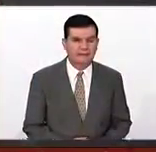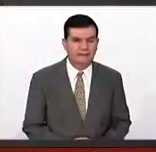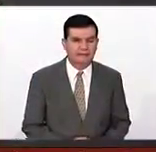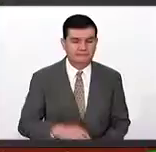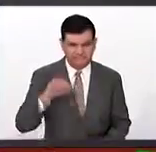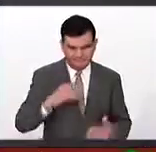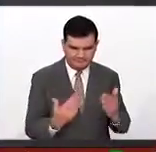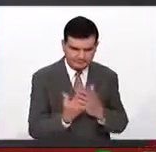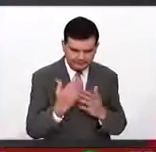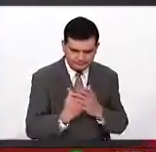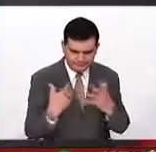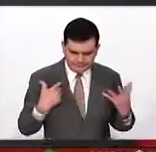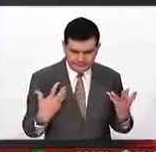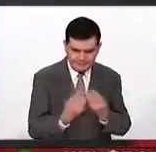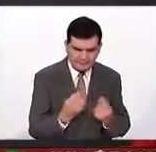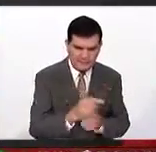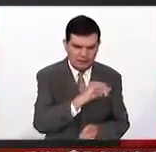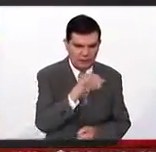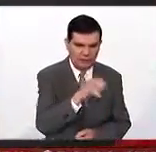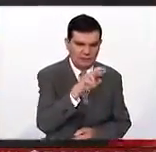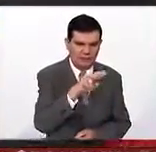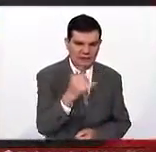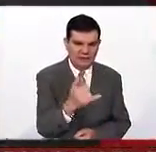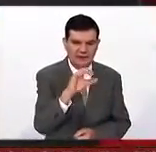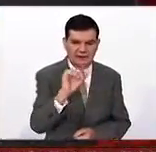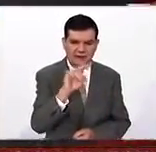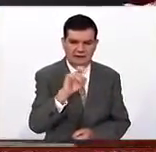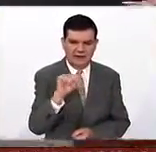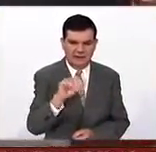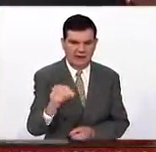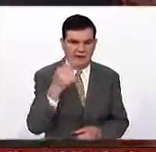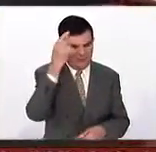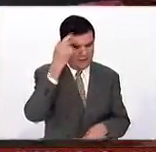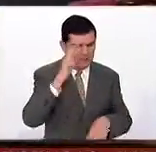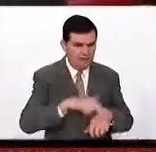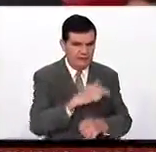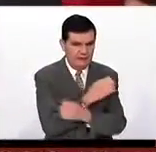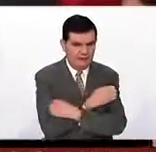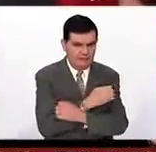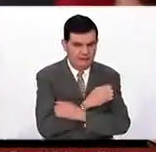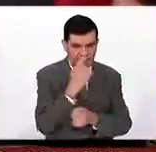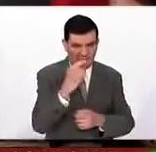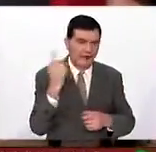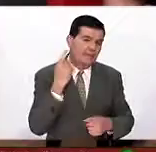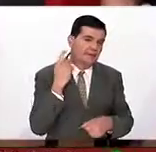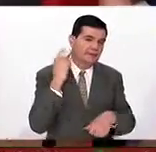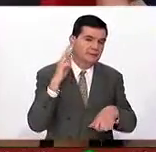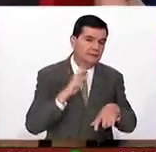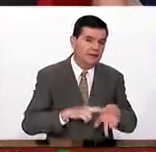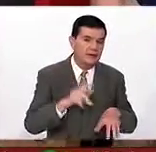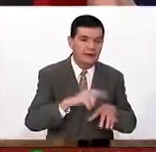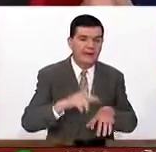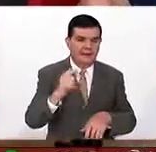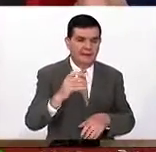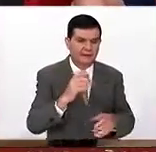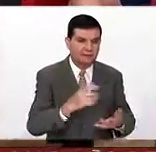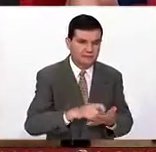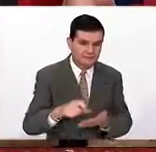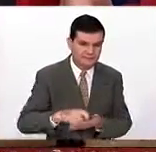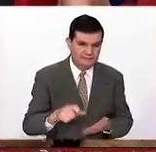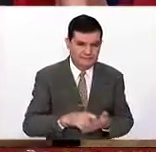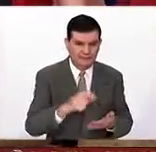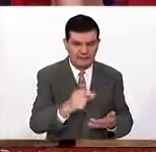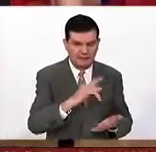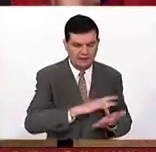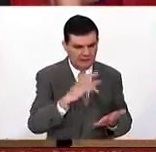esta mañana se encuentra con nosotros yuri casada él es director de educación para el consumo de la procuraduría federal del consumidor y bienvenido